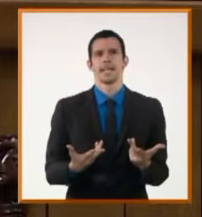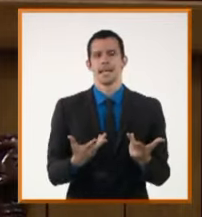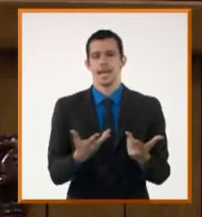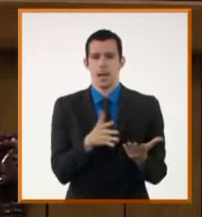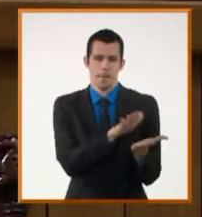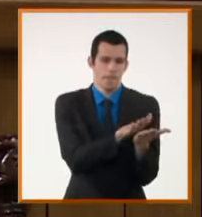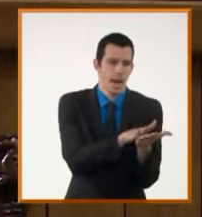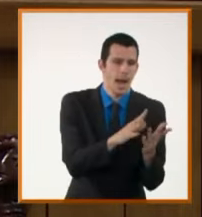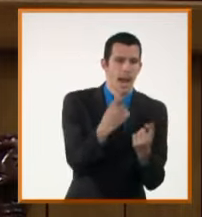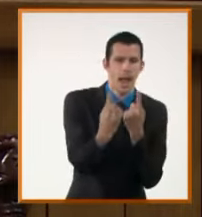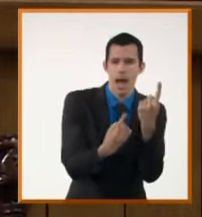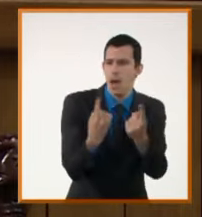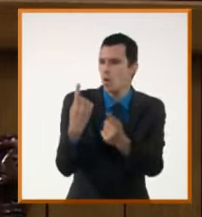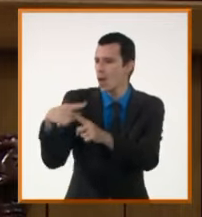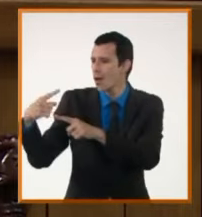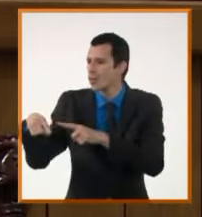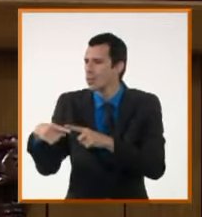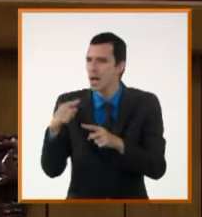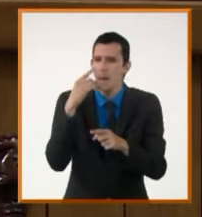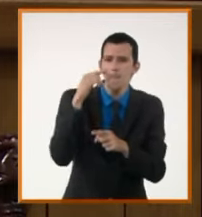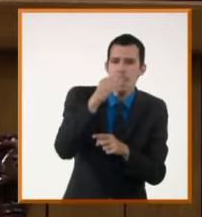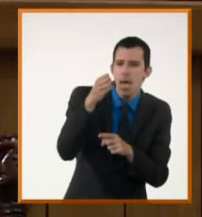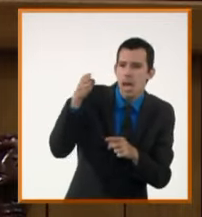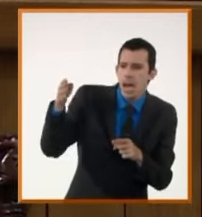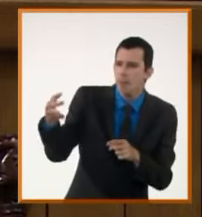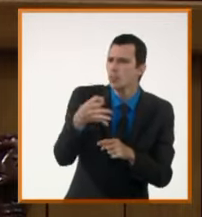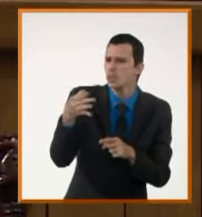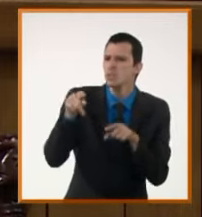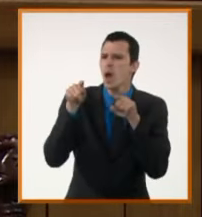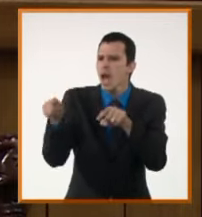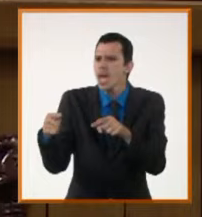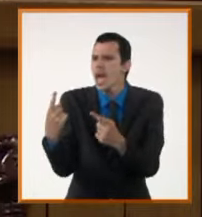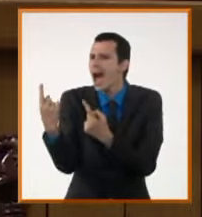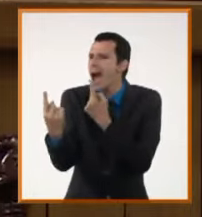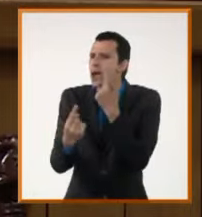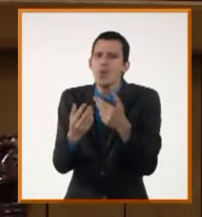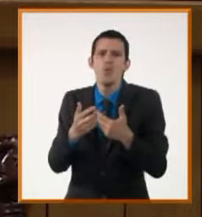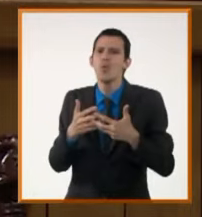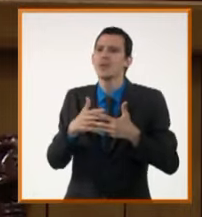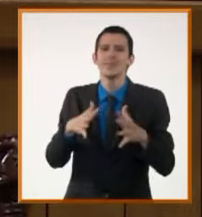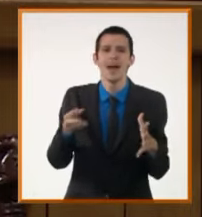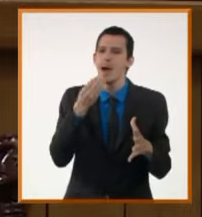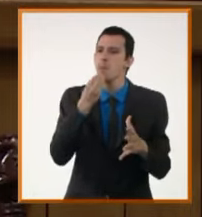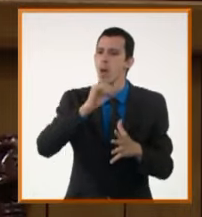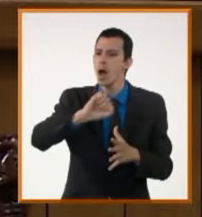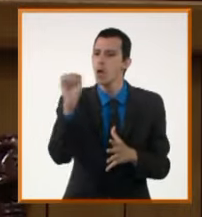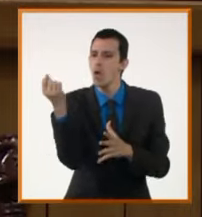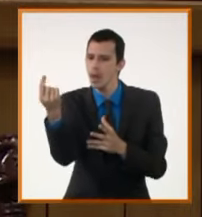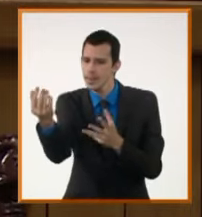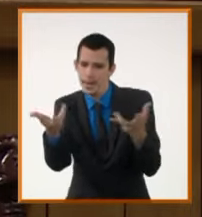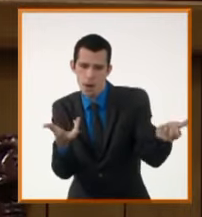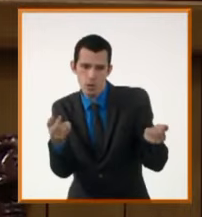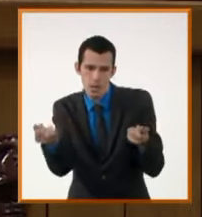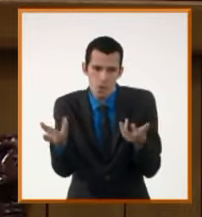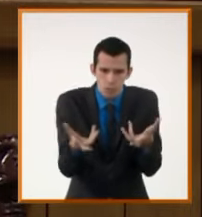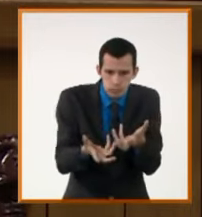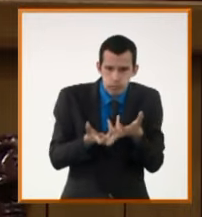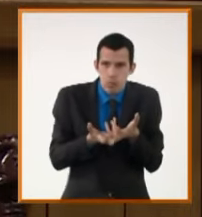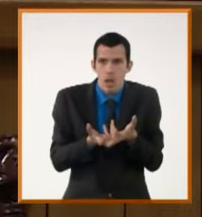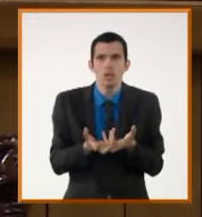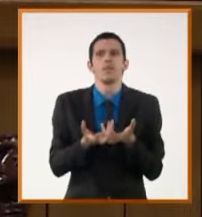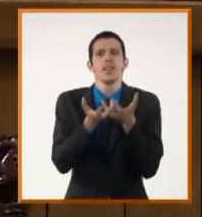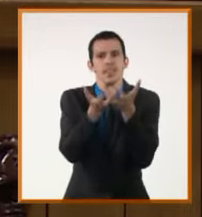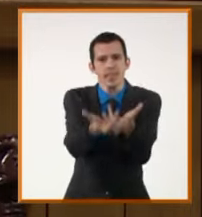a nivel de municipio todo ingreso que pueda tributar a ese presupuesto del municipio.